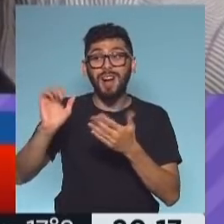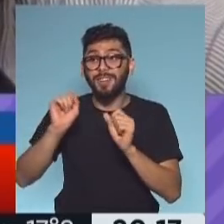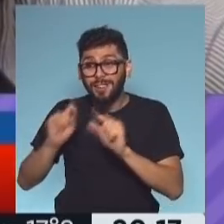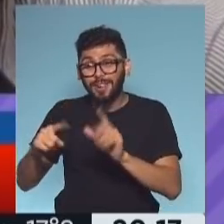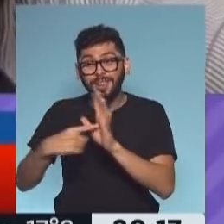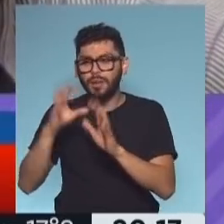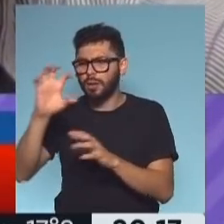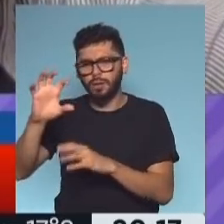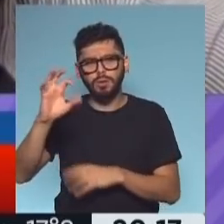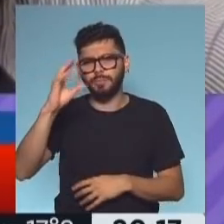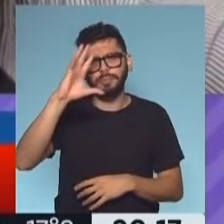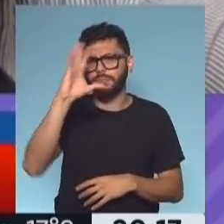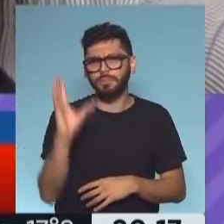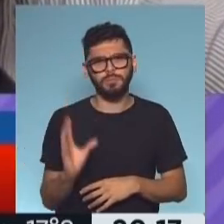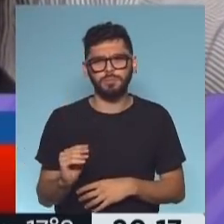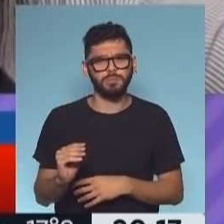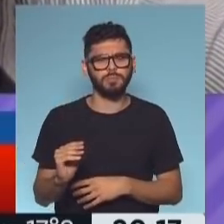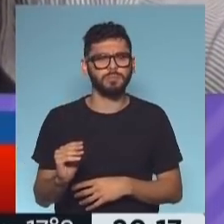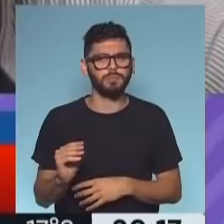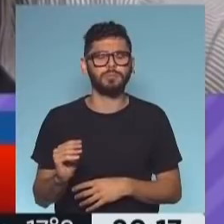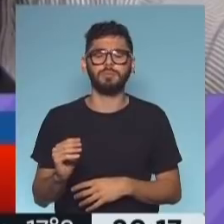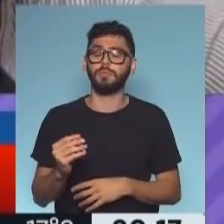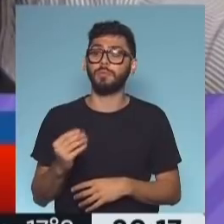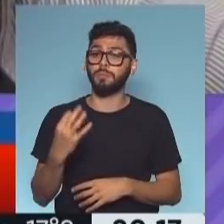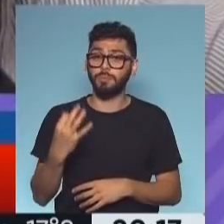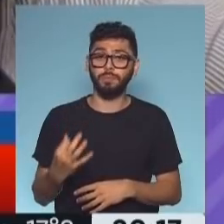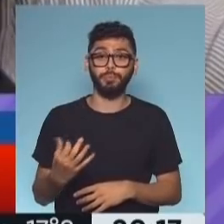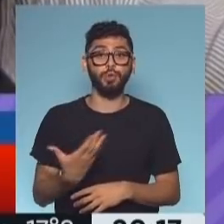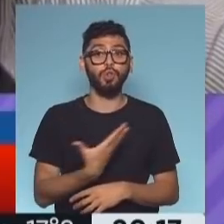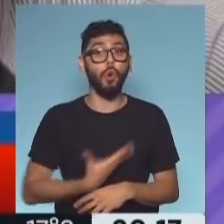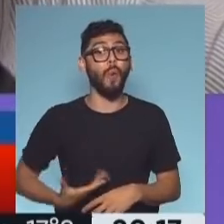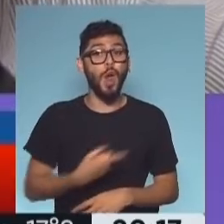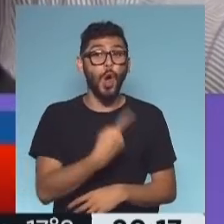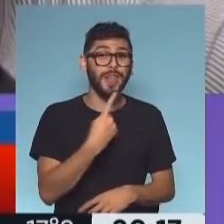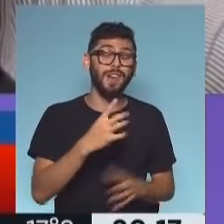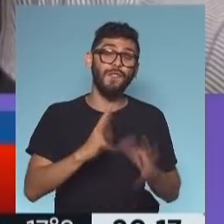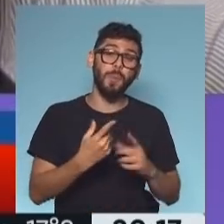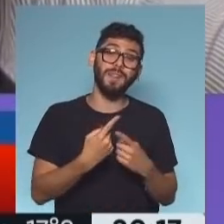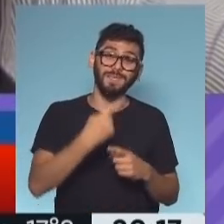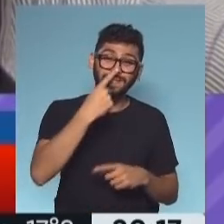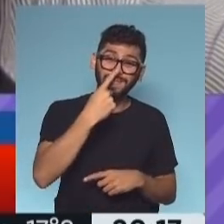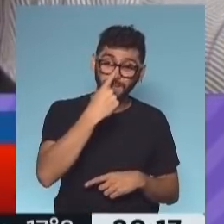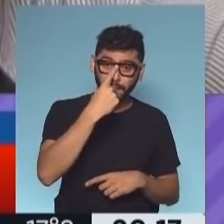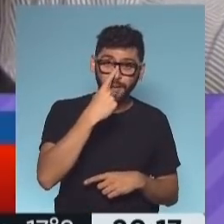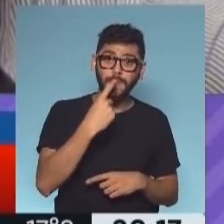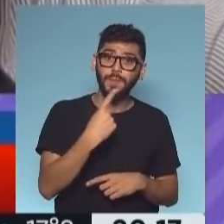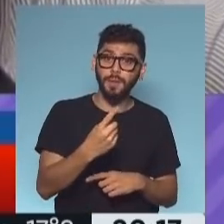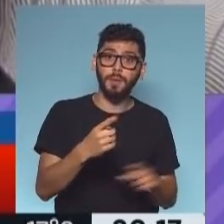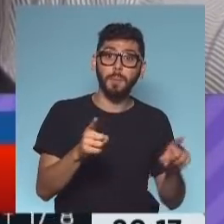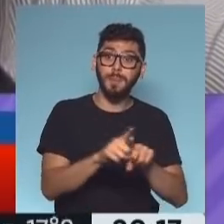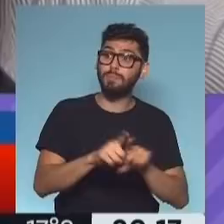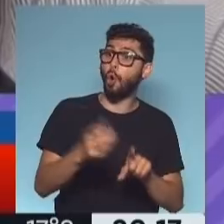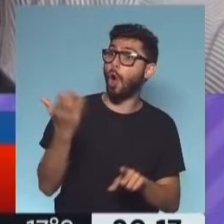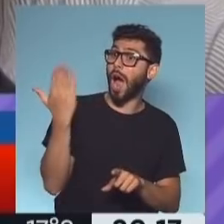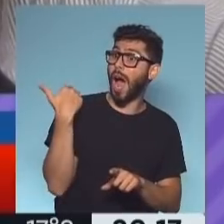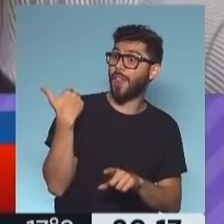sino en todas las jurisdicciones. Con esto quiere decir, y lo dice el gobernador, de una forma que a mí me parece muy interesante, que es las mismas cosas que antes servían para